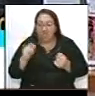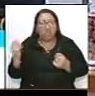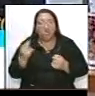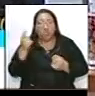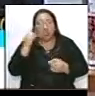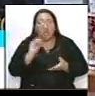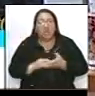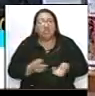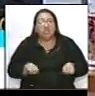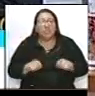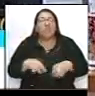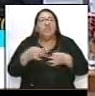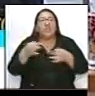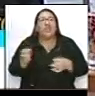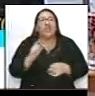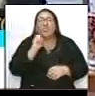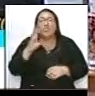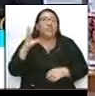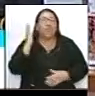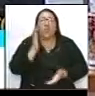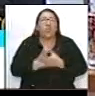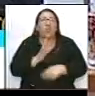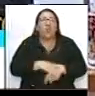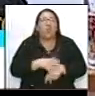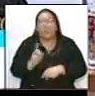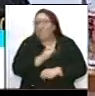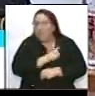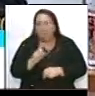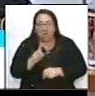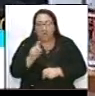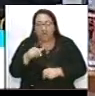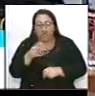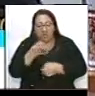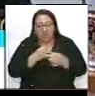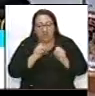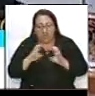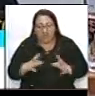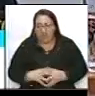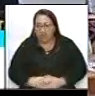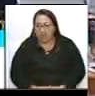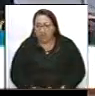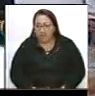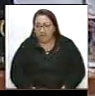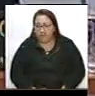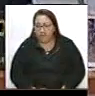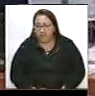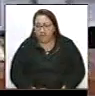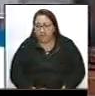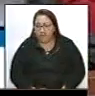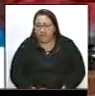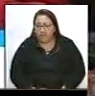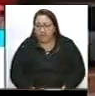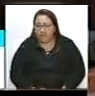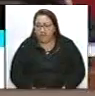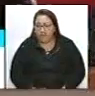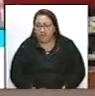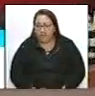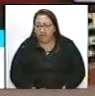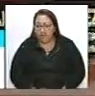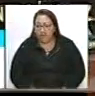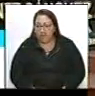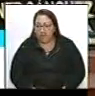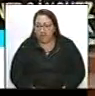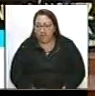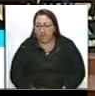para postergar. No estamos diciendo si es culpable o inocente. Eso quiero que dejar bien claro. Gracias. Gracias, congresista Narváez, por